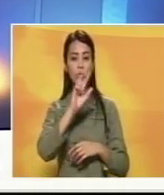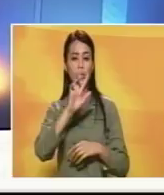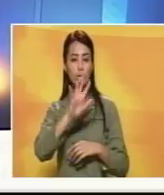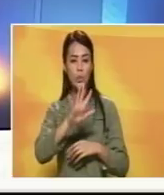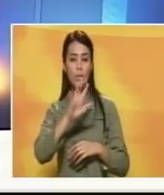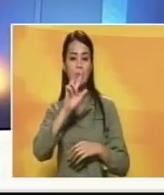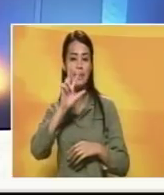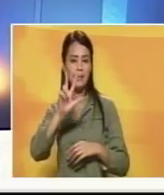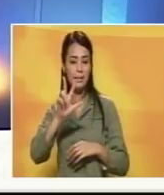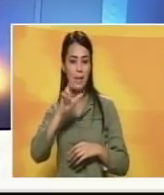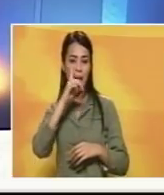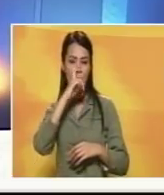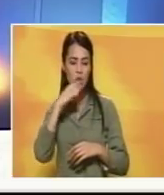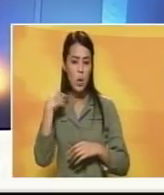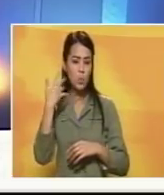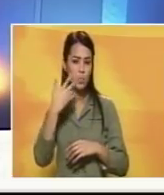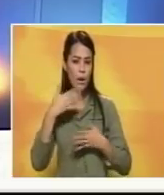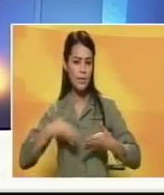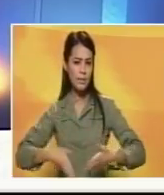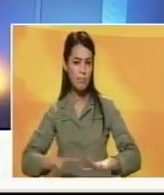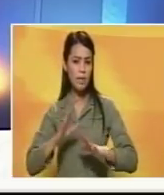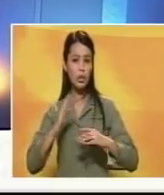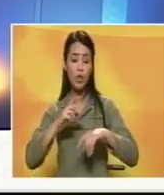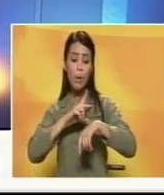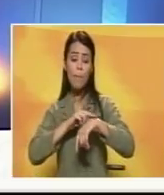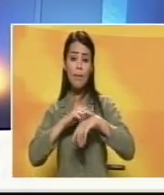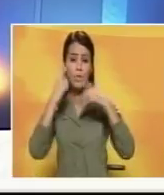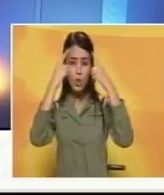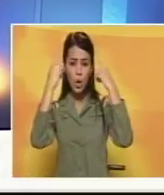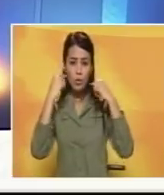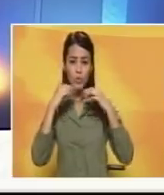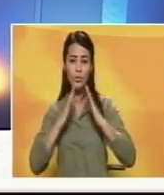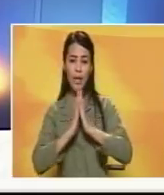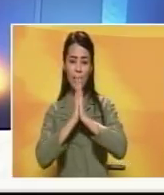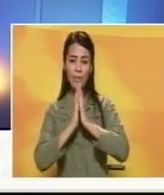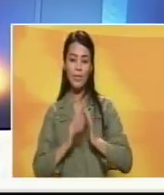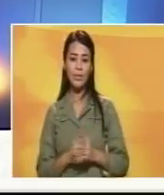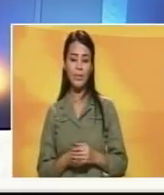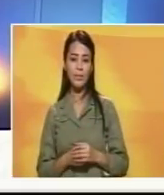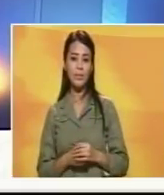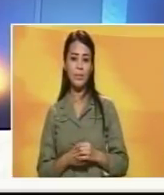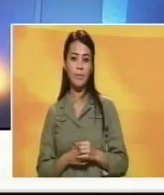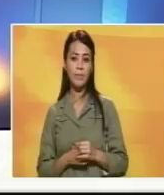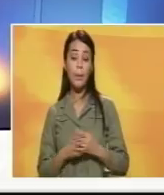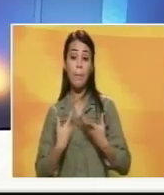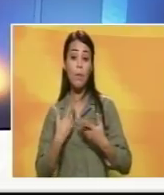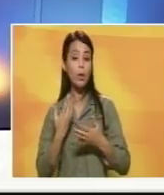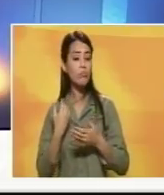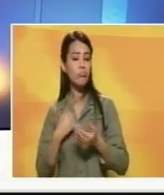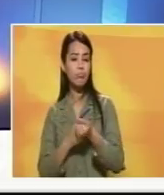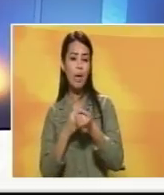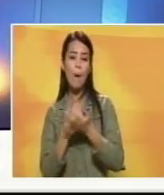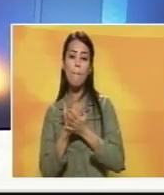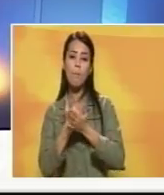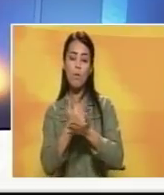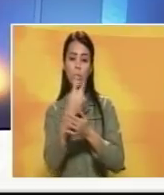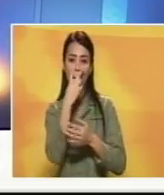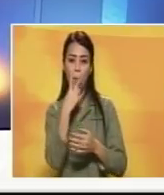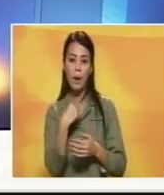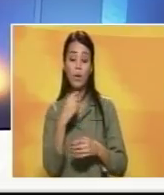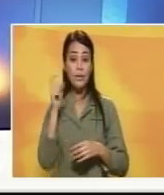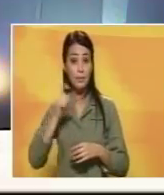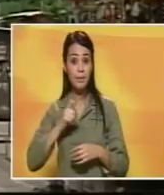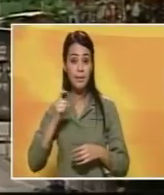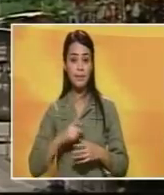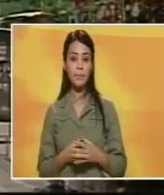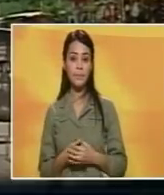del nacimiento del doctor José Gregorio Hernández, reconocido como el médico de los pobres por su vocación solidaria, generosa y caritativa hacia los más